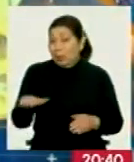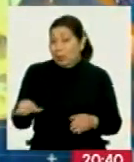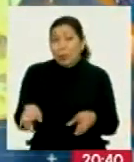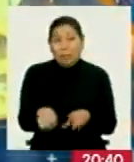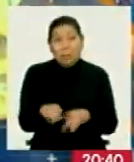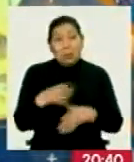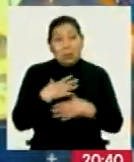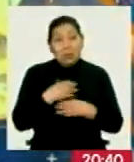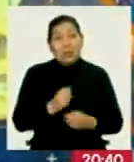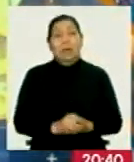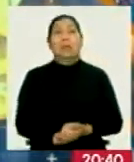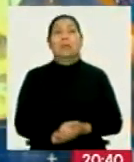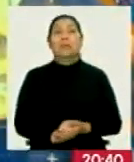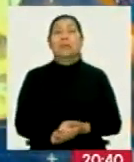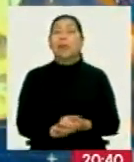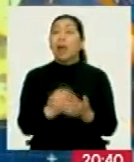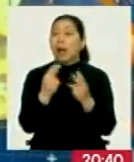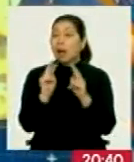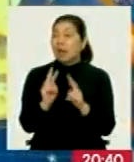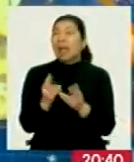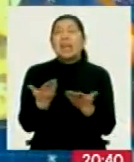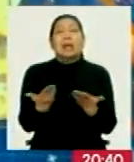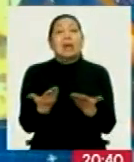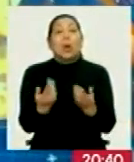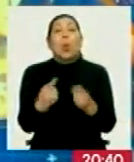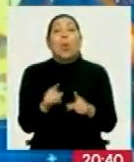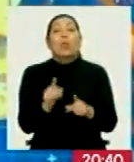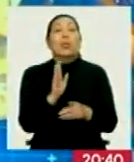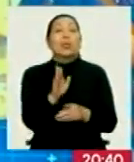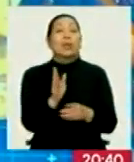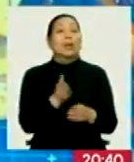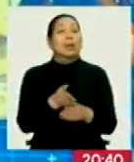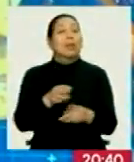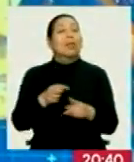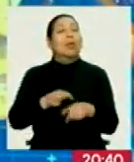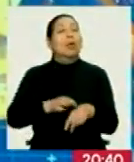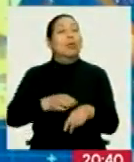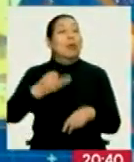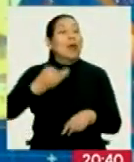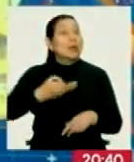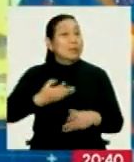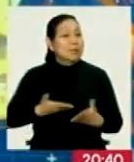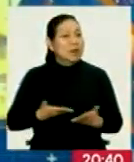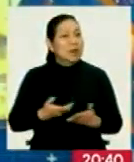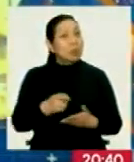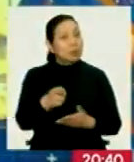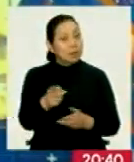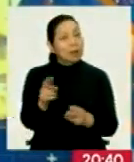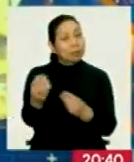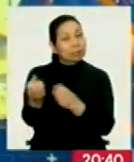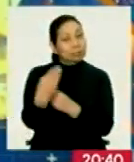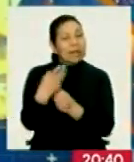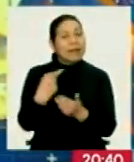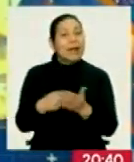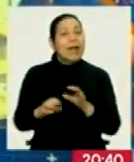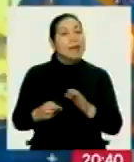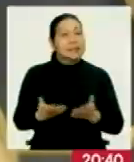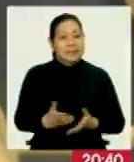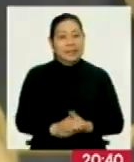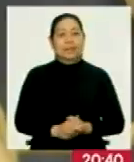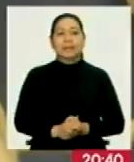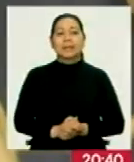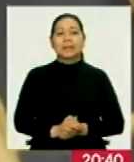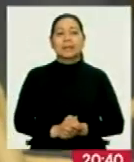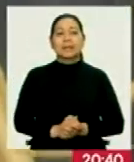su salud. En el siguiente informe, sepa en qué momento debe acudir a un especialista y qué recomendaciones debe seguir.